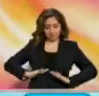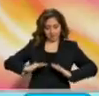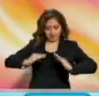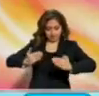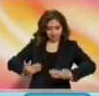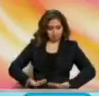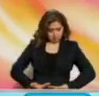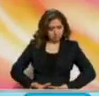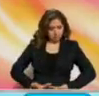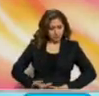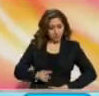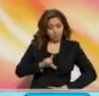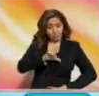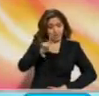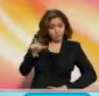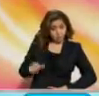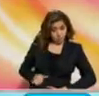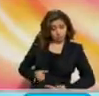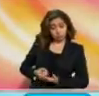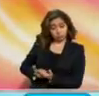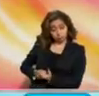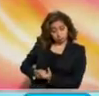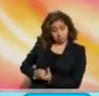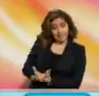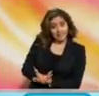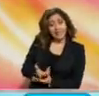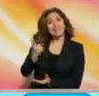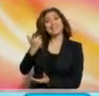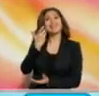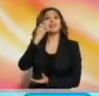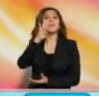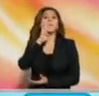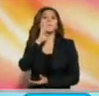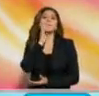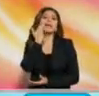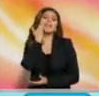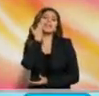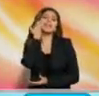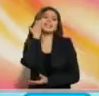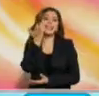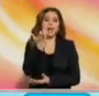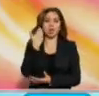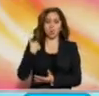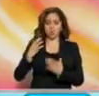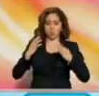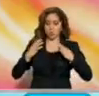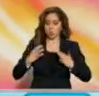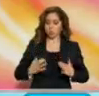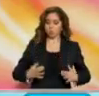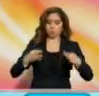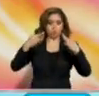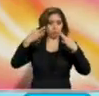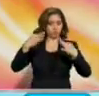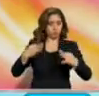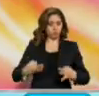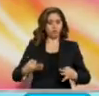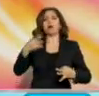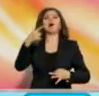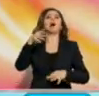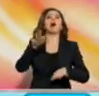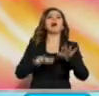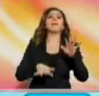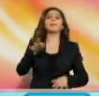al bebé, quieren regresar, evidentemente, a tener la figura que tenían. Sí. Se sienten muchas veces como,